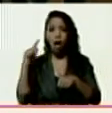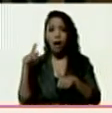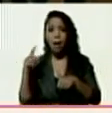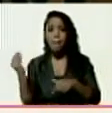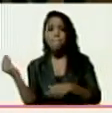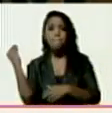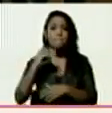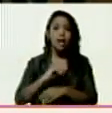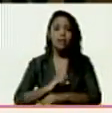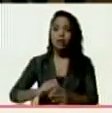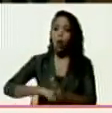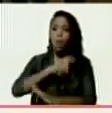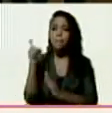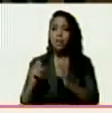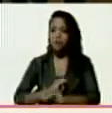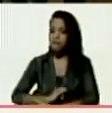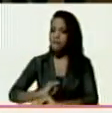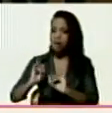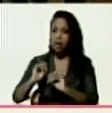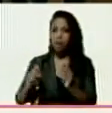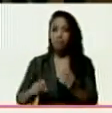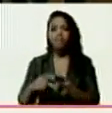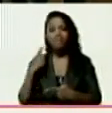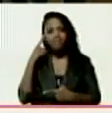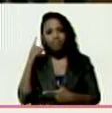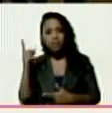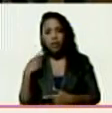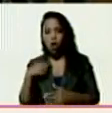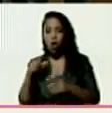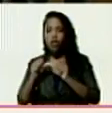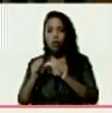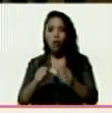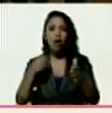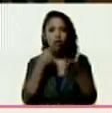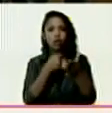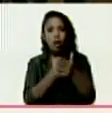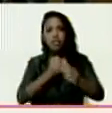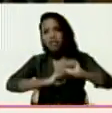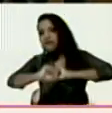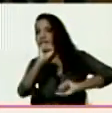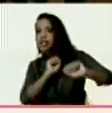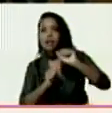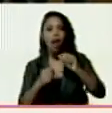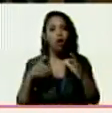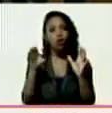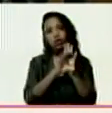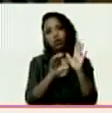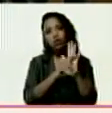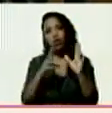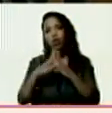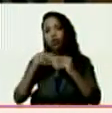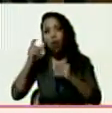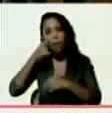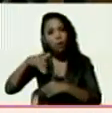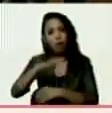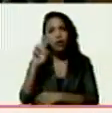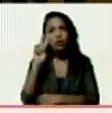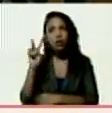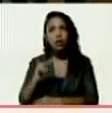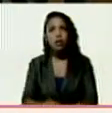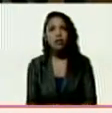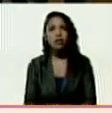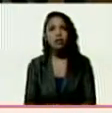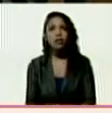más determinados que nunca a seguir luchando en defensa de la Constitución y de todo el pueblo de Venezuela. Diputado, buenas tardes.